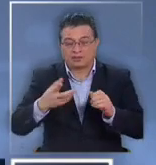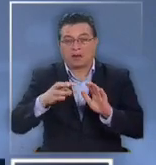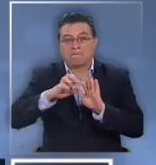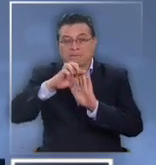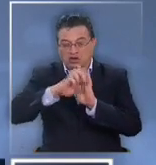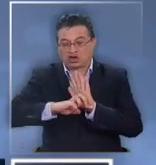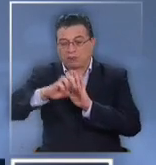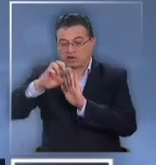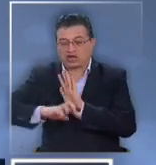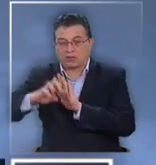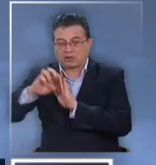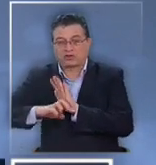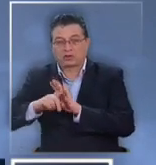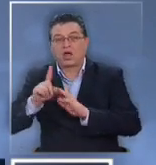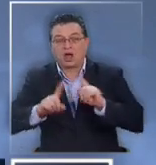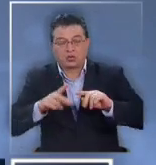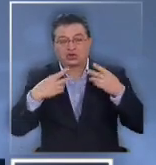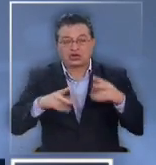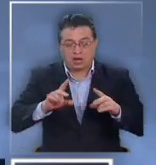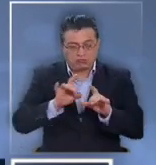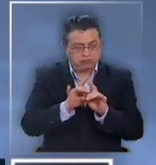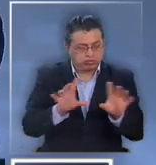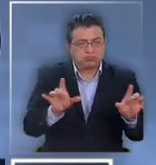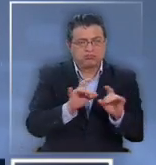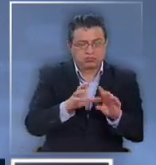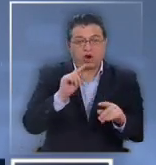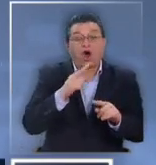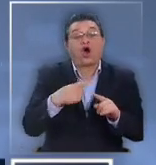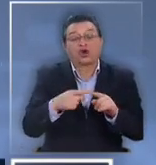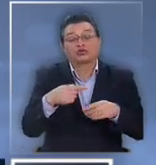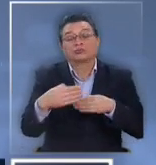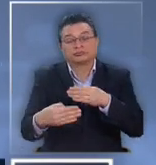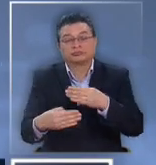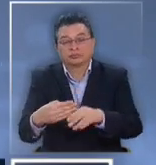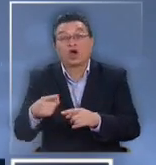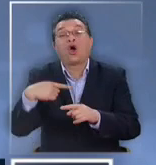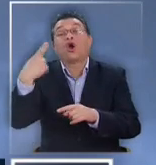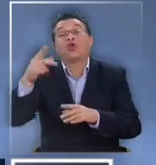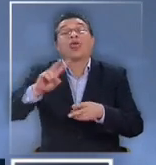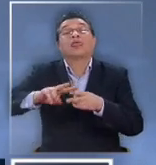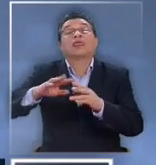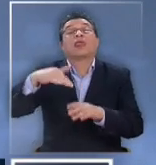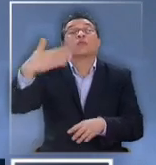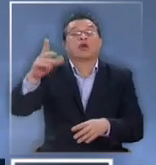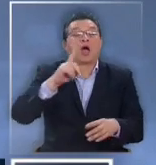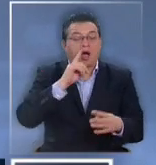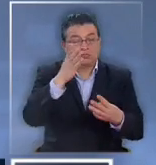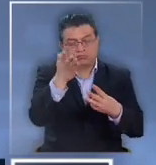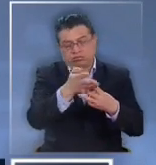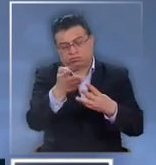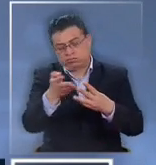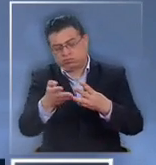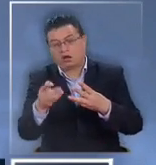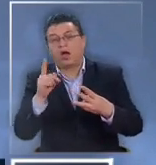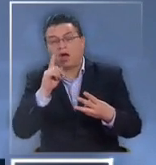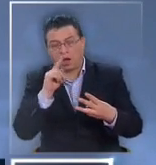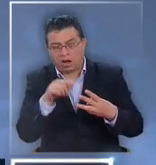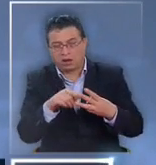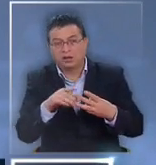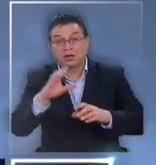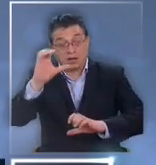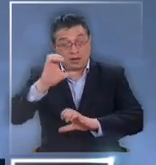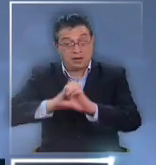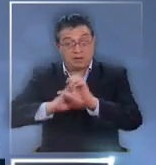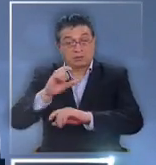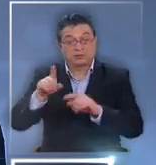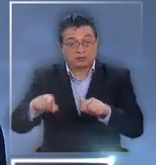proyectos que están algunos tan terminados otros están en ejecución y otros hay que hacerlo después y finalmente la empresa entonces